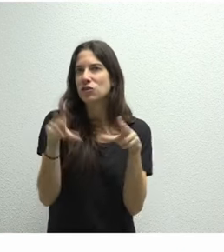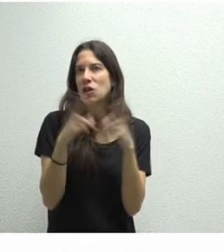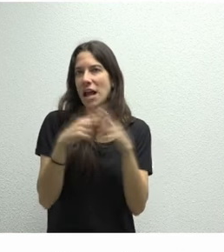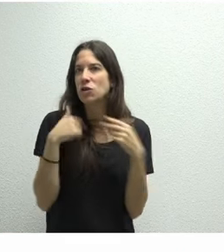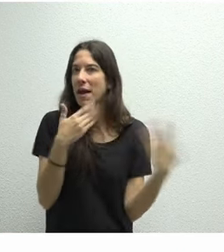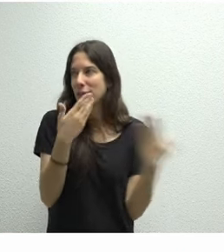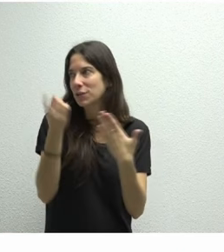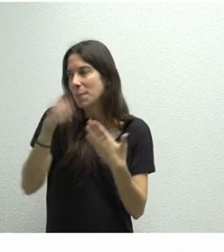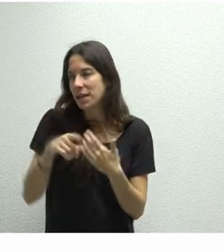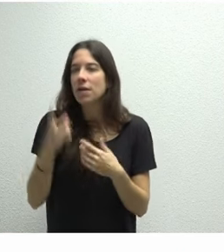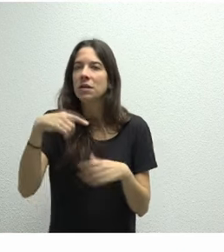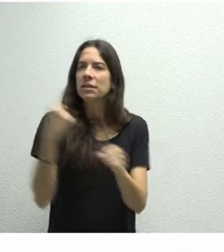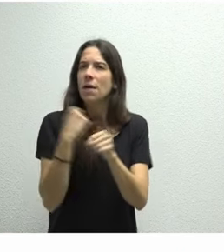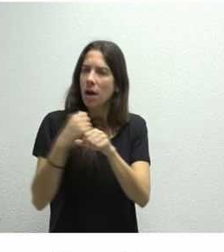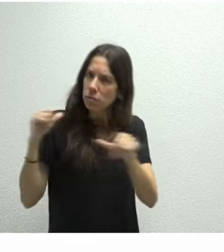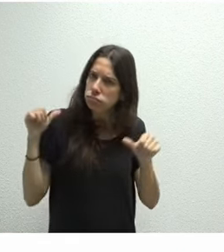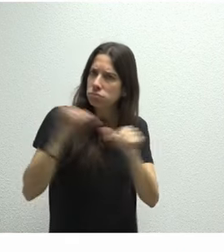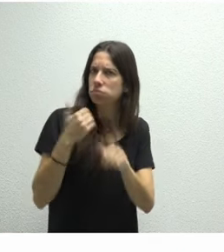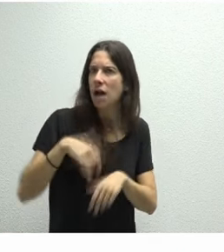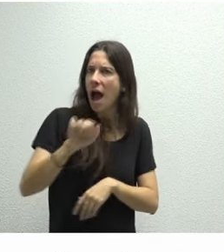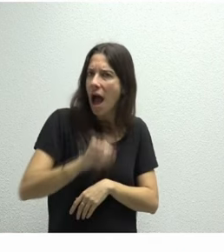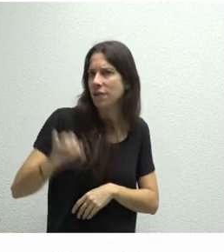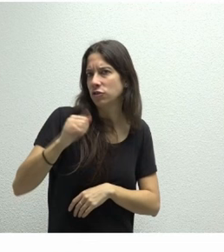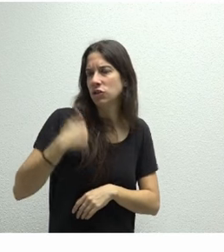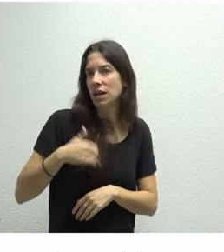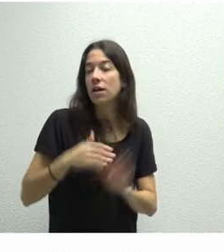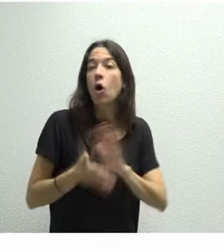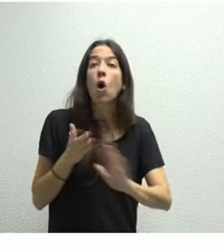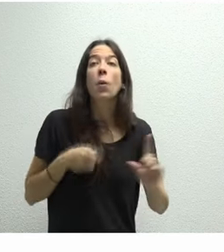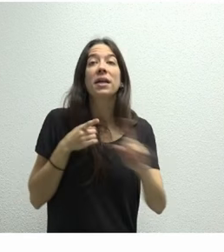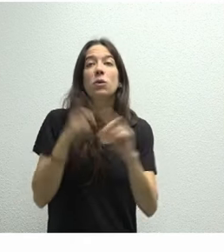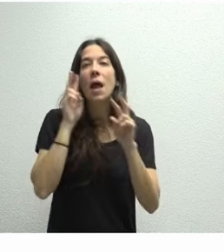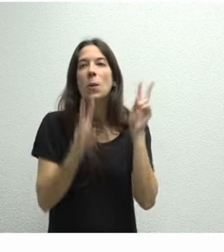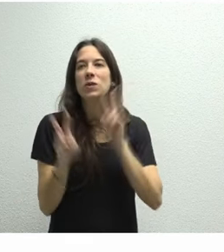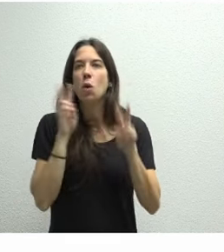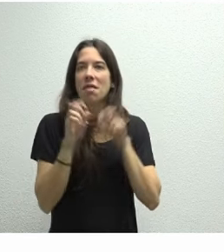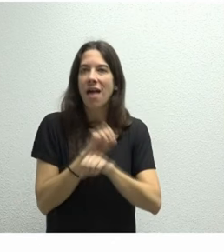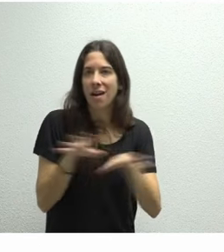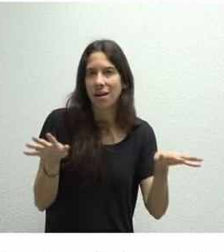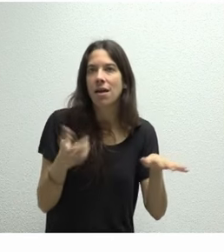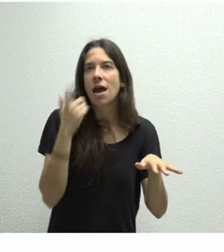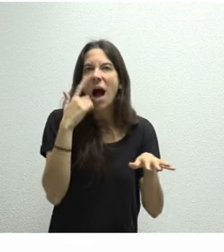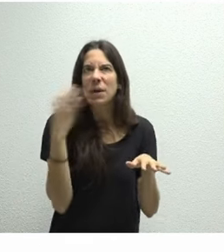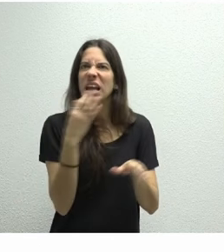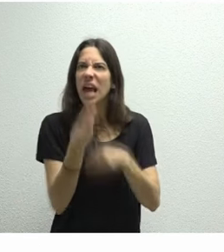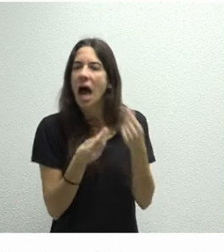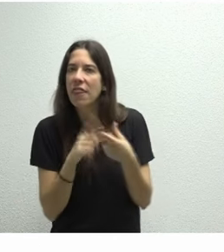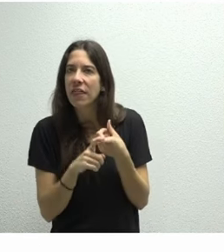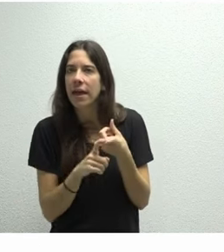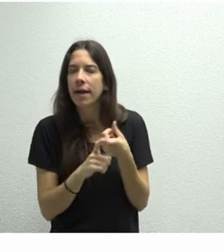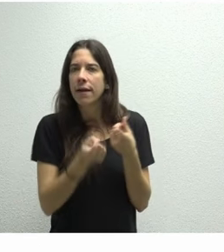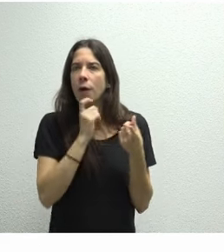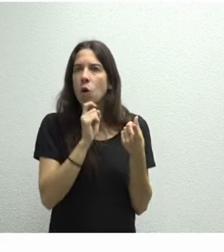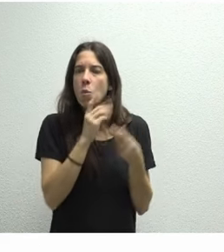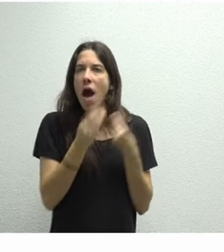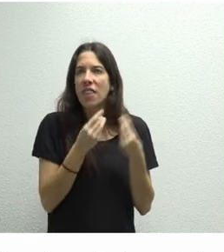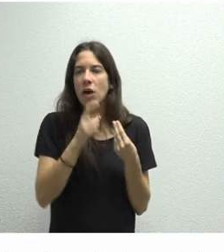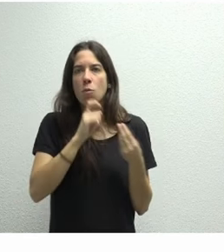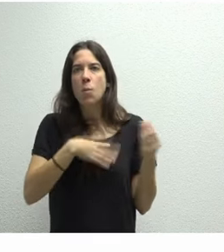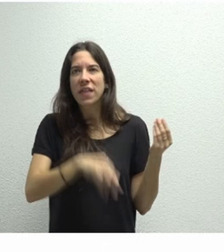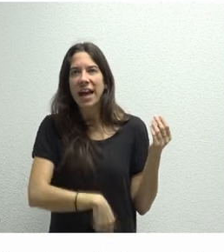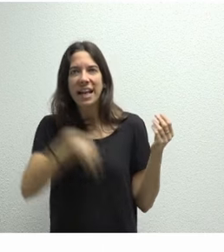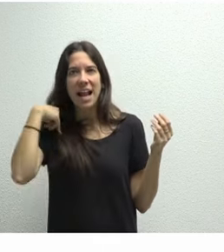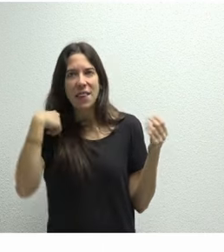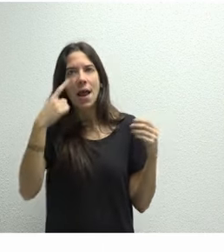lleváis muchos años trabajando en eso se trataba de visualizar y de ver qué es lo que se estaba haciendo y cómo eso se podría generalizar a